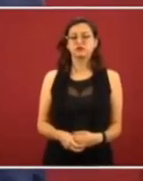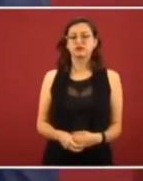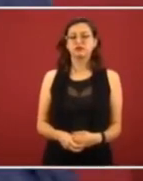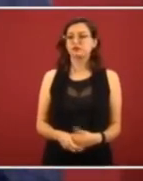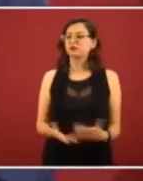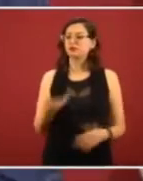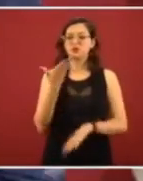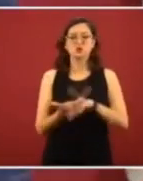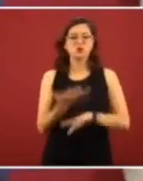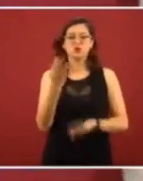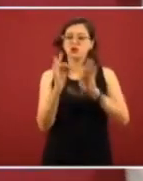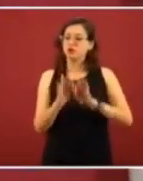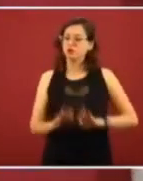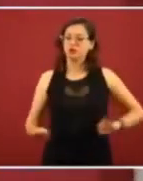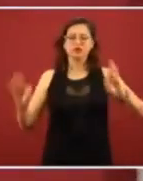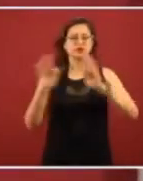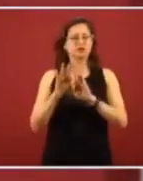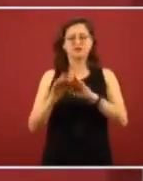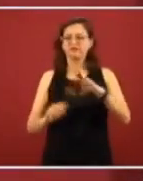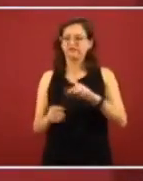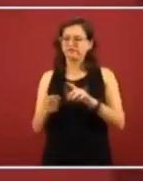es fundamental en la estrategia,